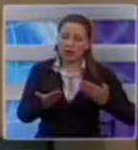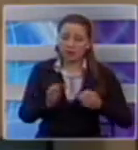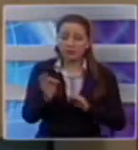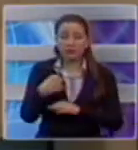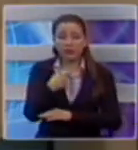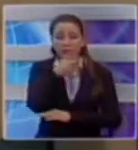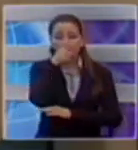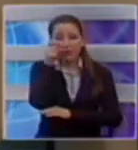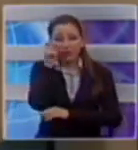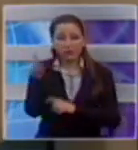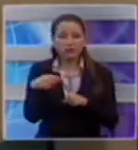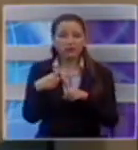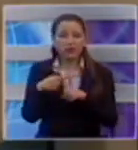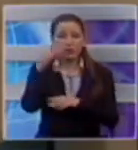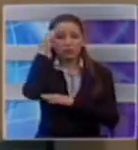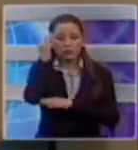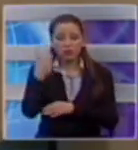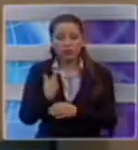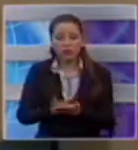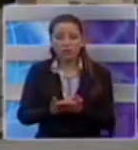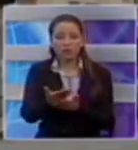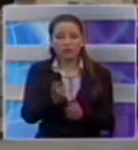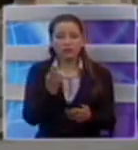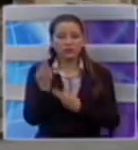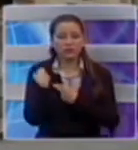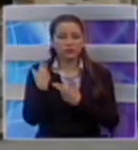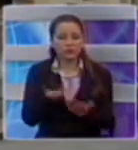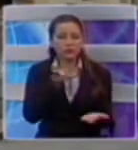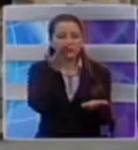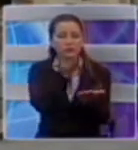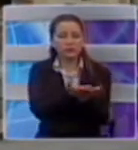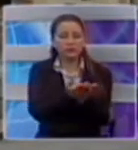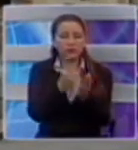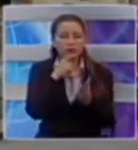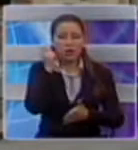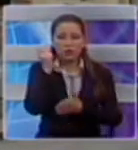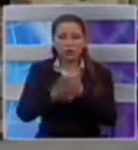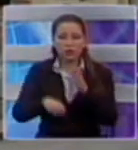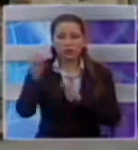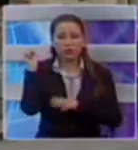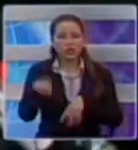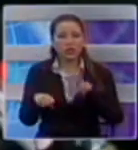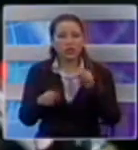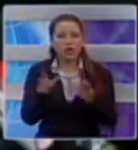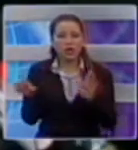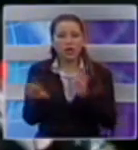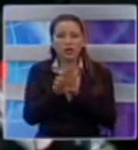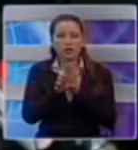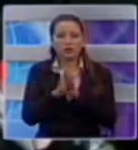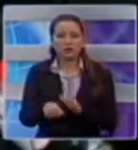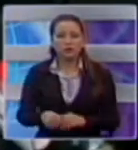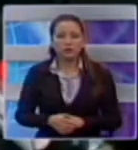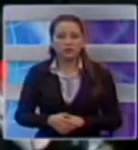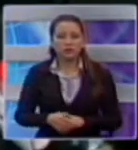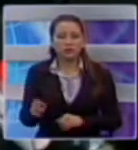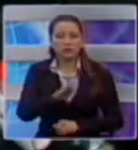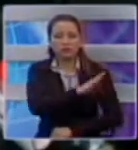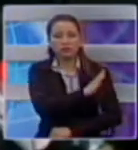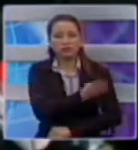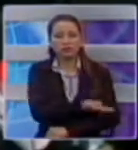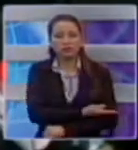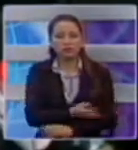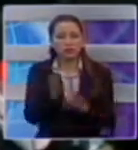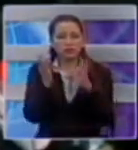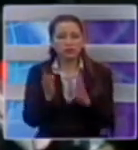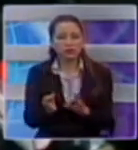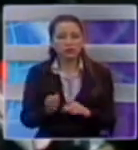Ahora la Fiscalía y la Policía presentarán la formulación de cargos para que sean sancionados de acuerdo a la ley. Fortalecen y han fortalecido justamente